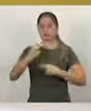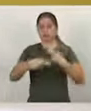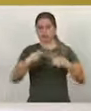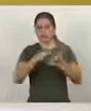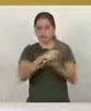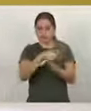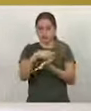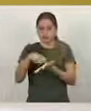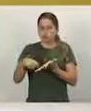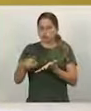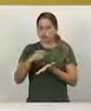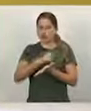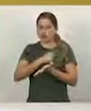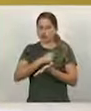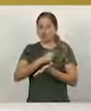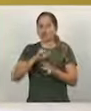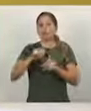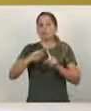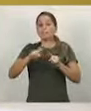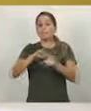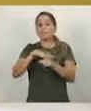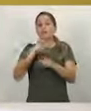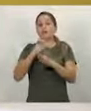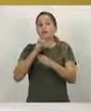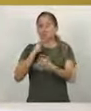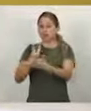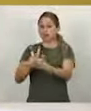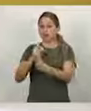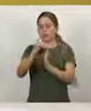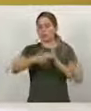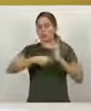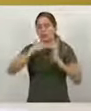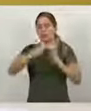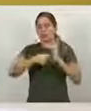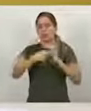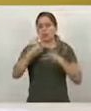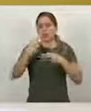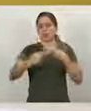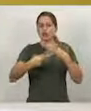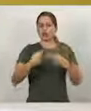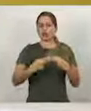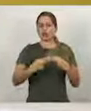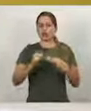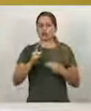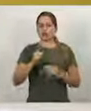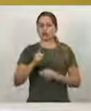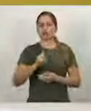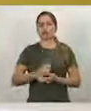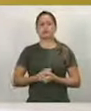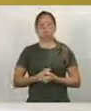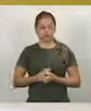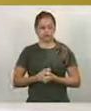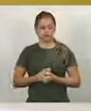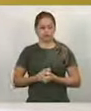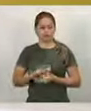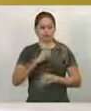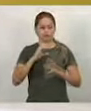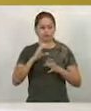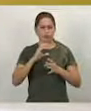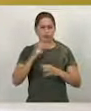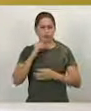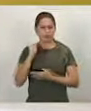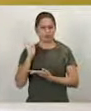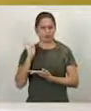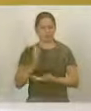anotaciones si quieren, pero después de observado el material, realizaremos los respectivos comentarios.